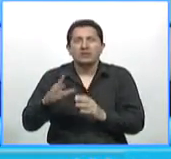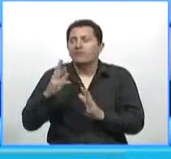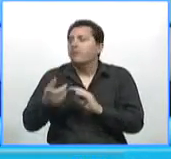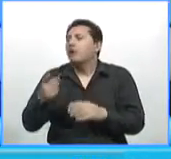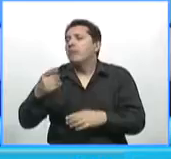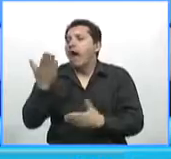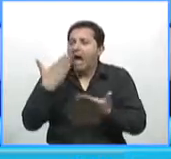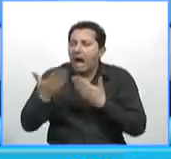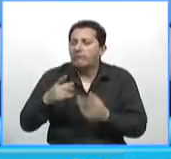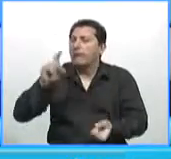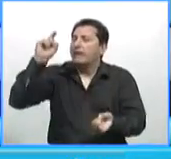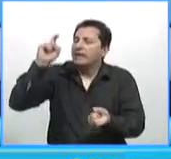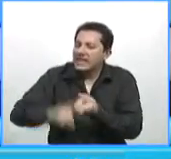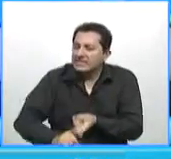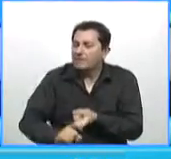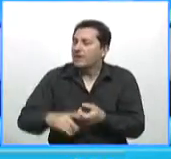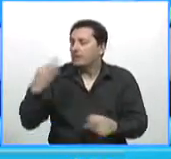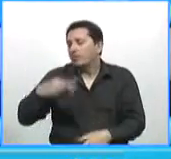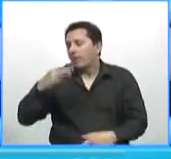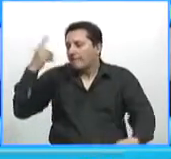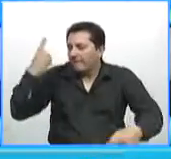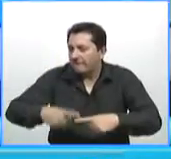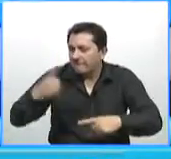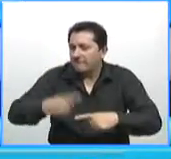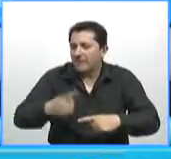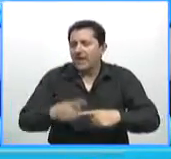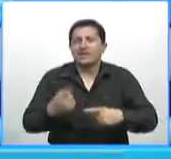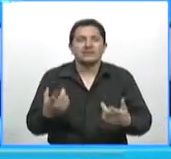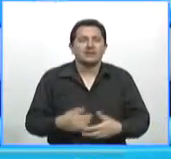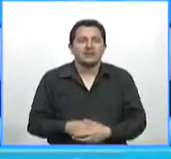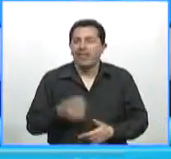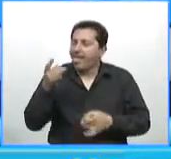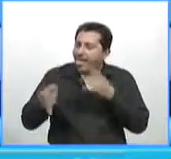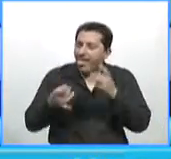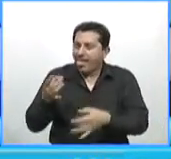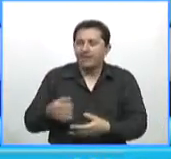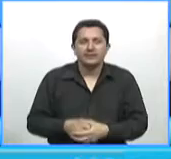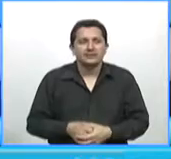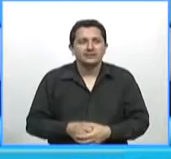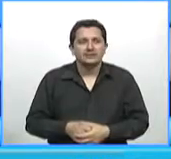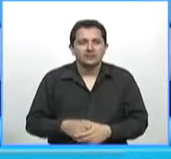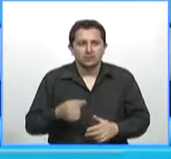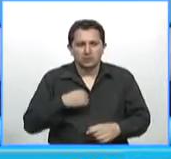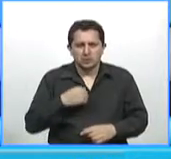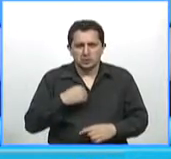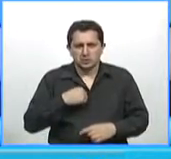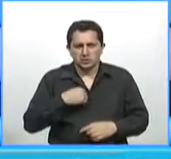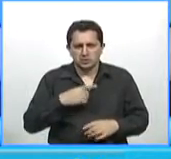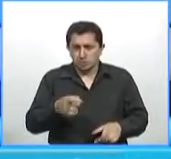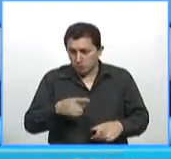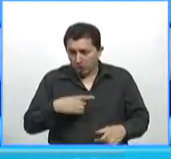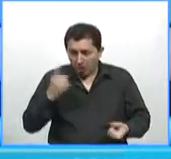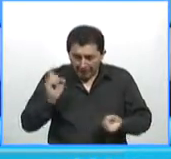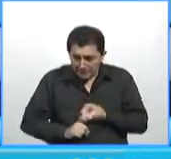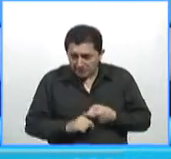una fiesta, ¿viste? La típica, típico de la típica. Típica. Aparte, aparte agarrando de punto, para... molestar, claro. Casemos a alguien. A lo que yo le dije, chicas, yo me voy a casar para hacer una